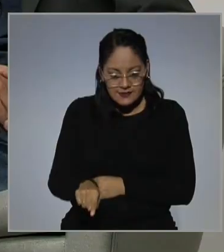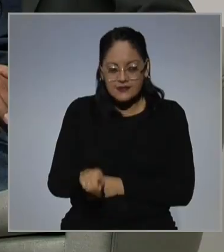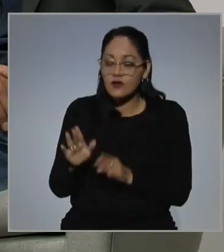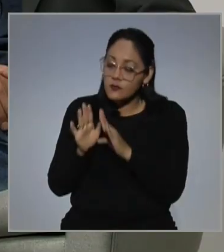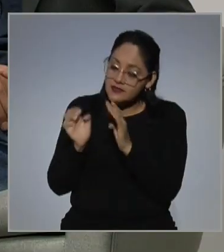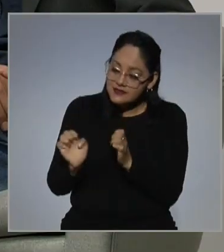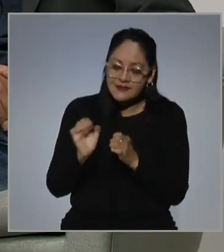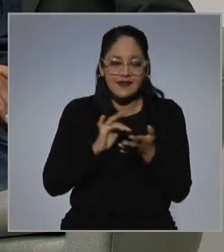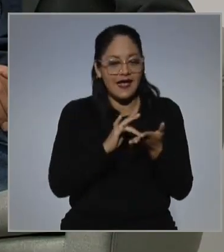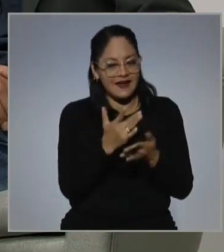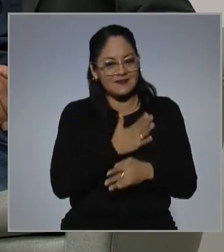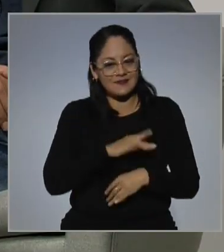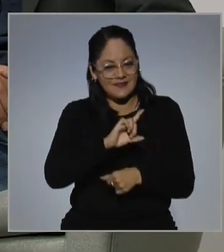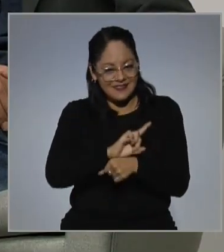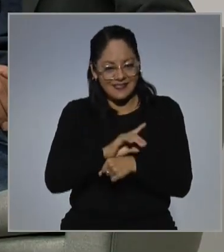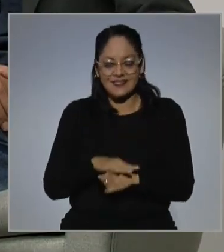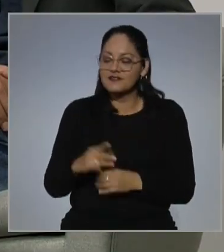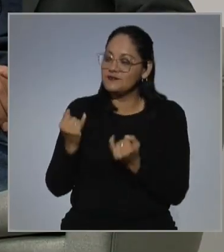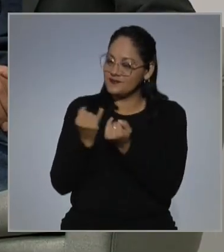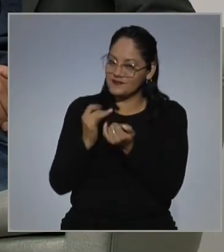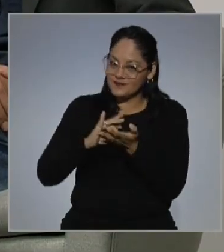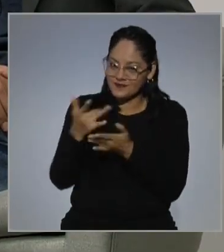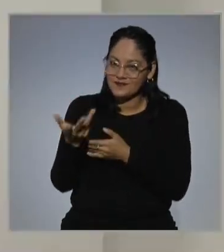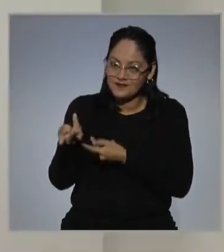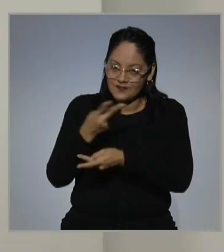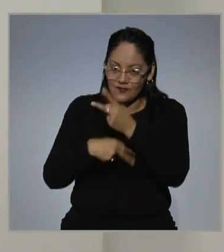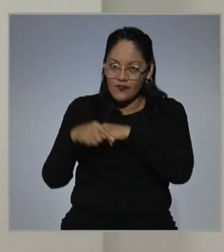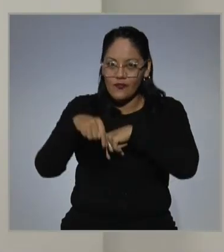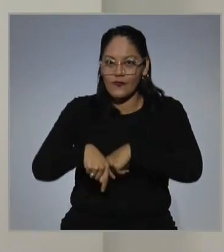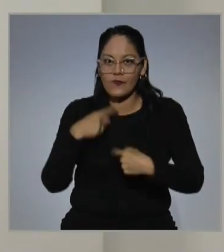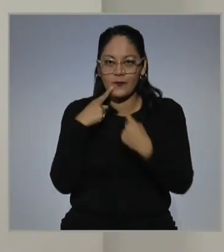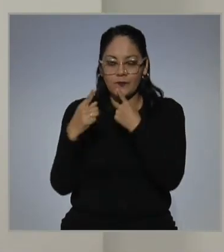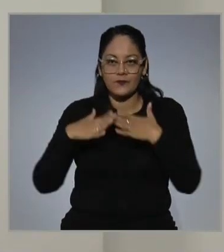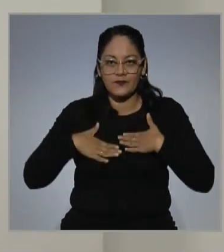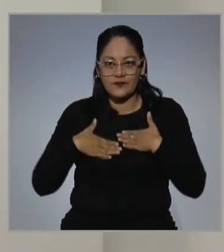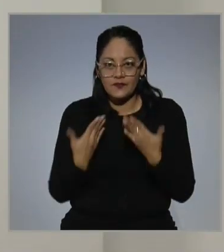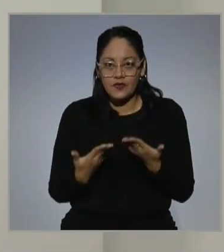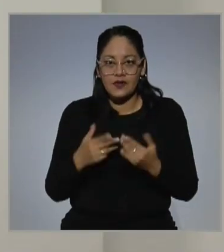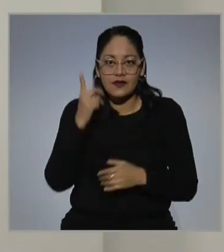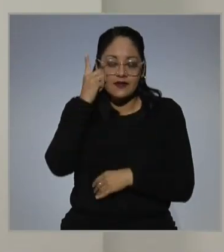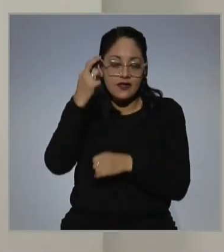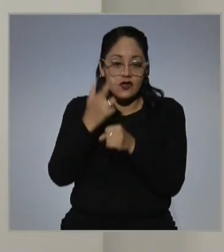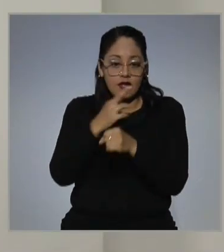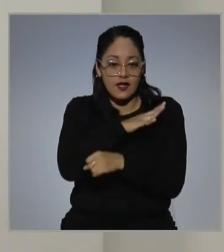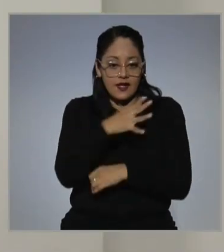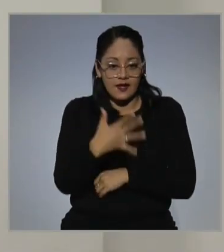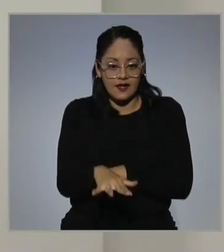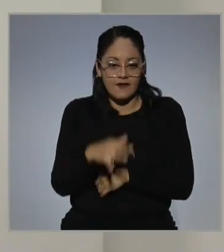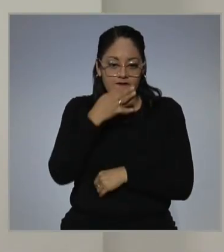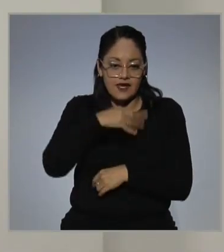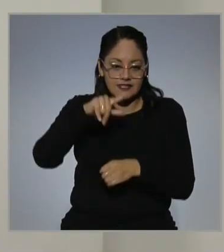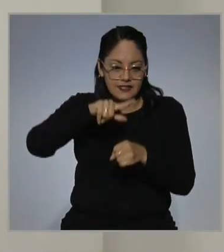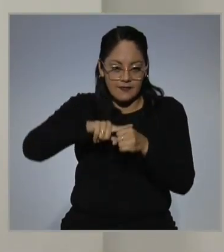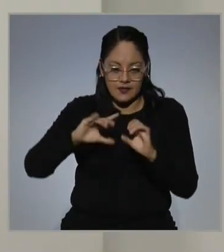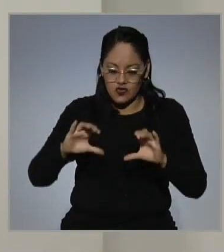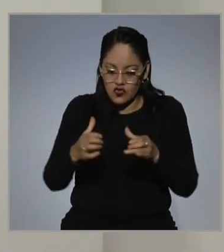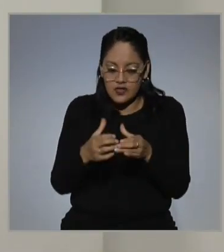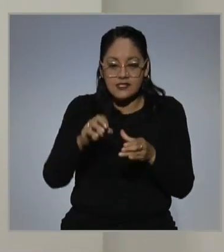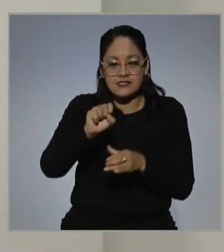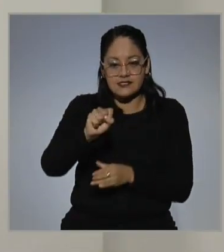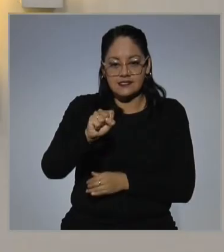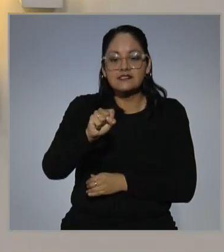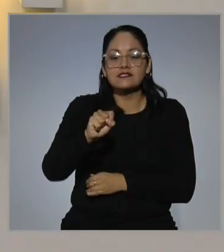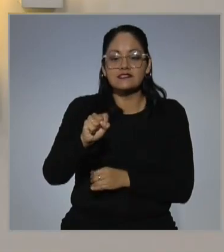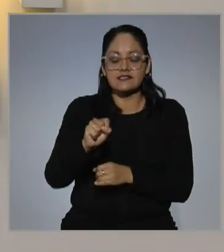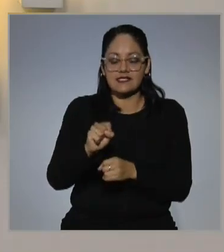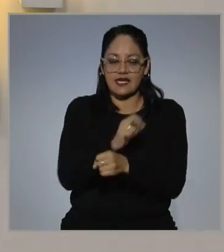bien, gracias, buenos días. Al contrario, muchas gracias por venir a Diálogos en Confianza, director general de Grandes Festivales Comunitarios de la Secretaría